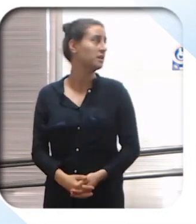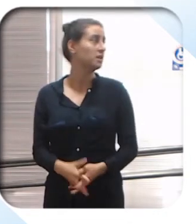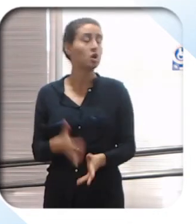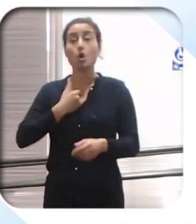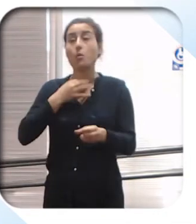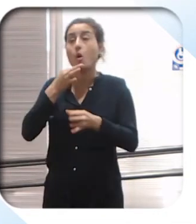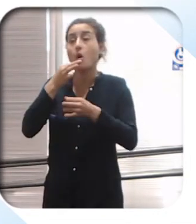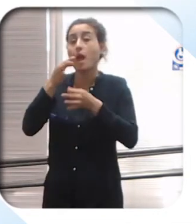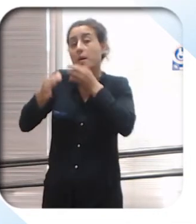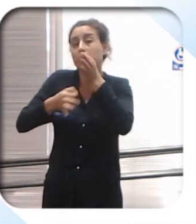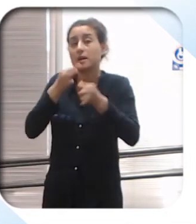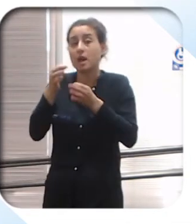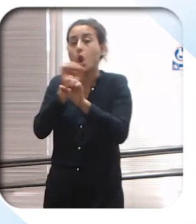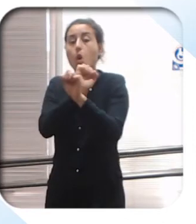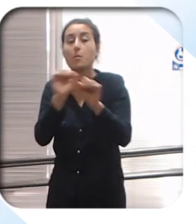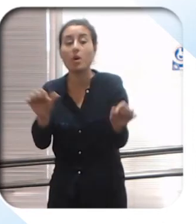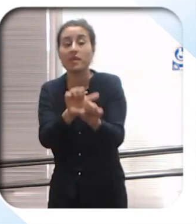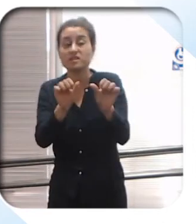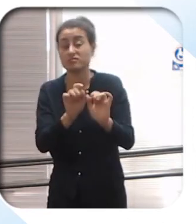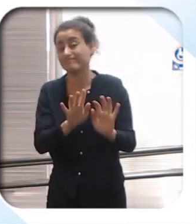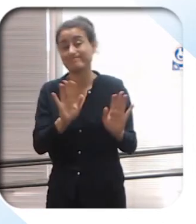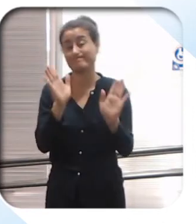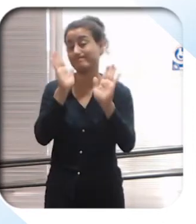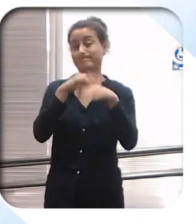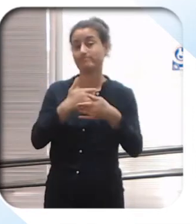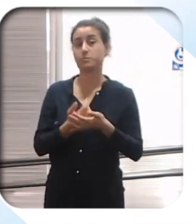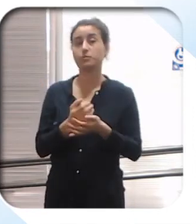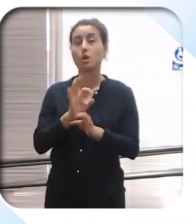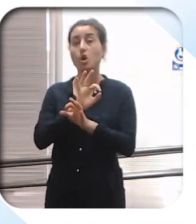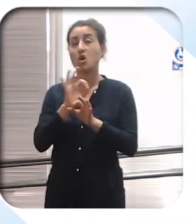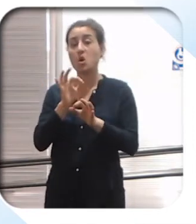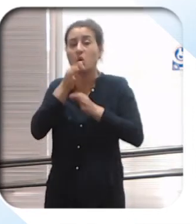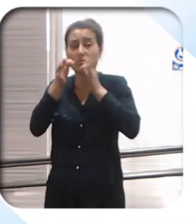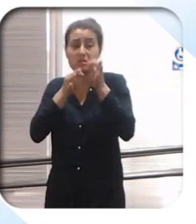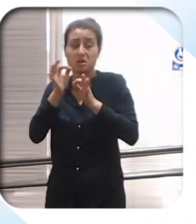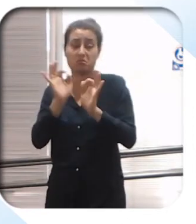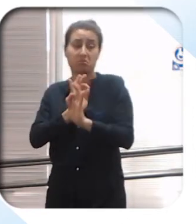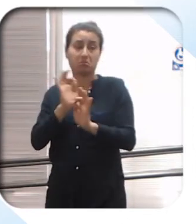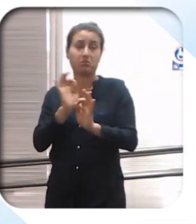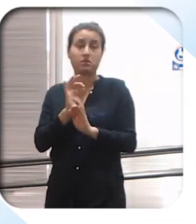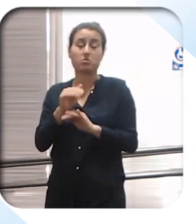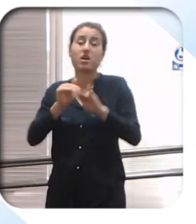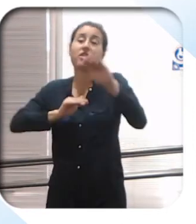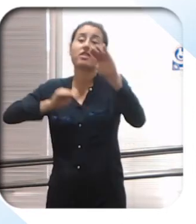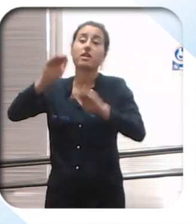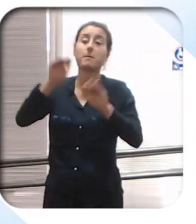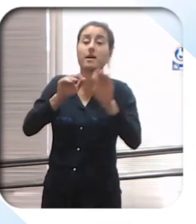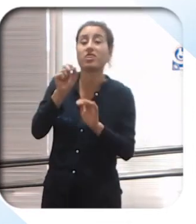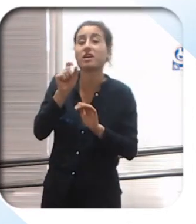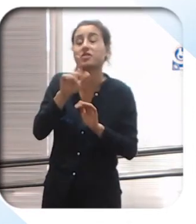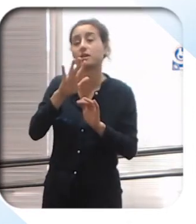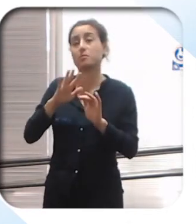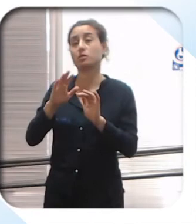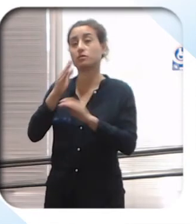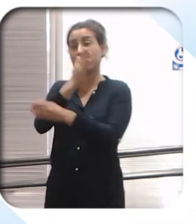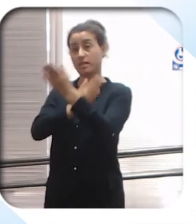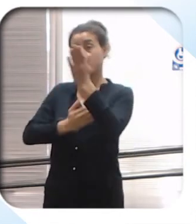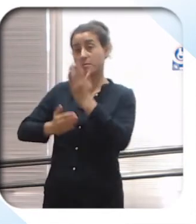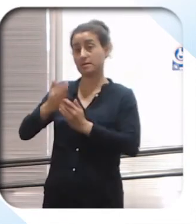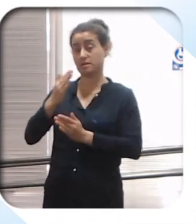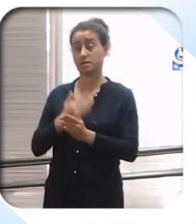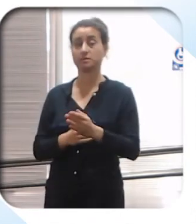explicarle que no va a poder hacer tal cosa? O no explicárselo, porque depende del tipo de